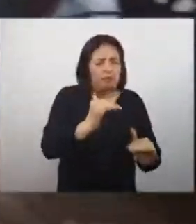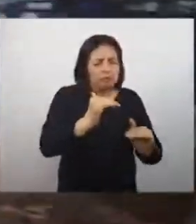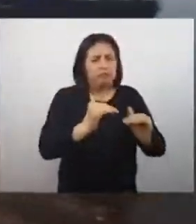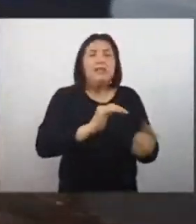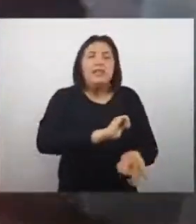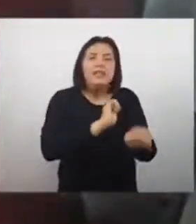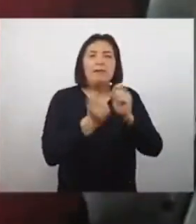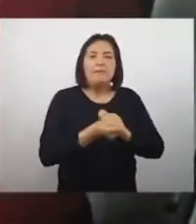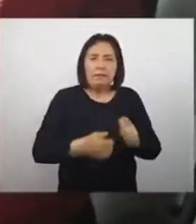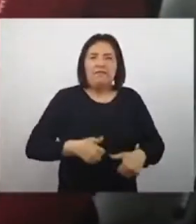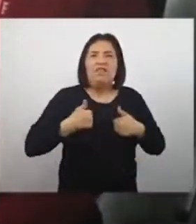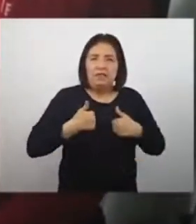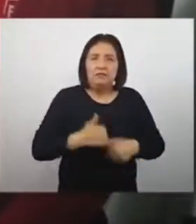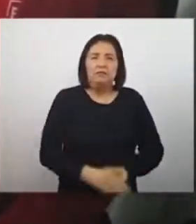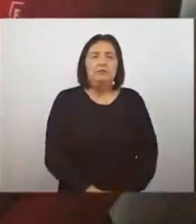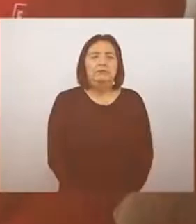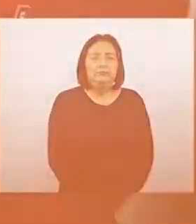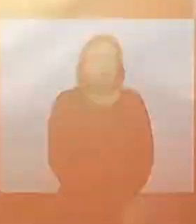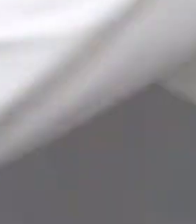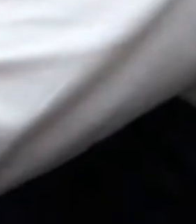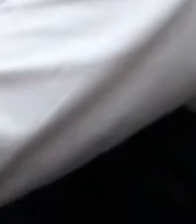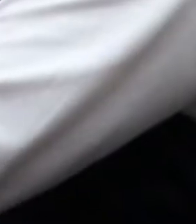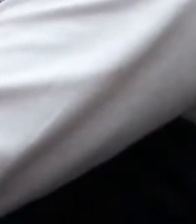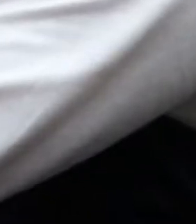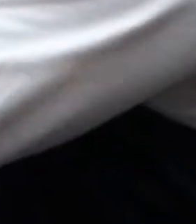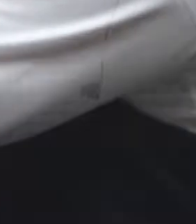y cambiar vidas.